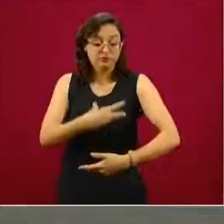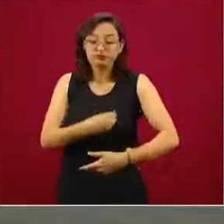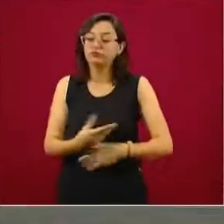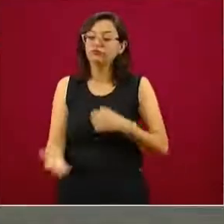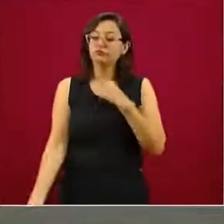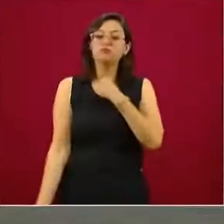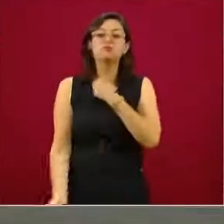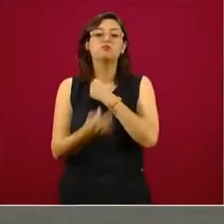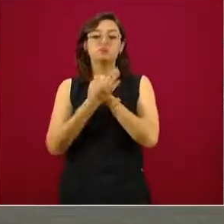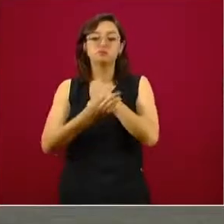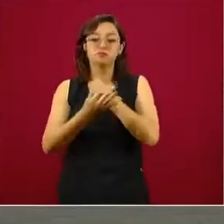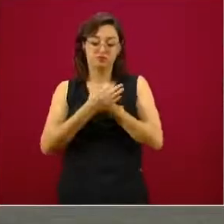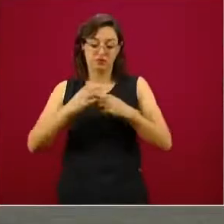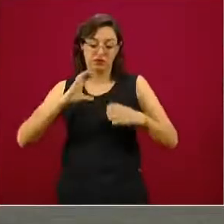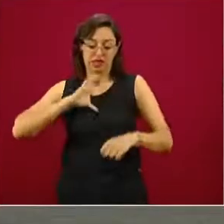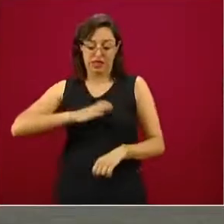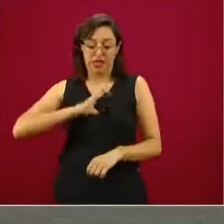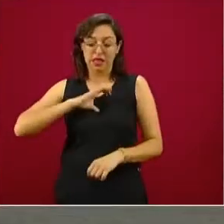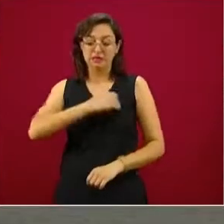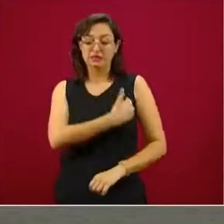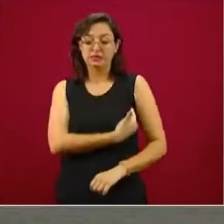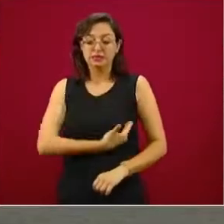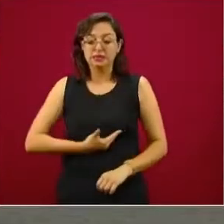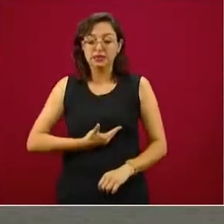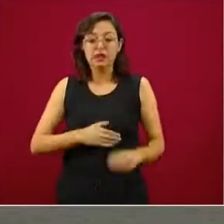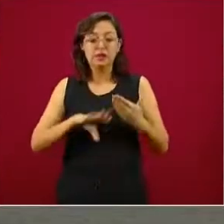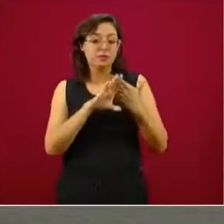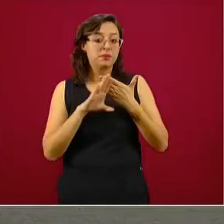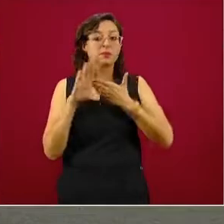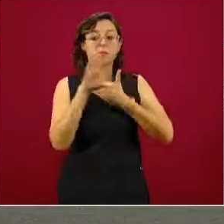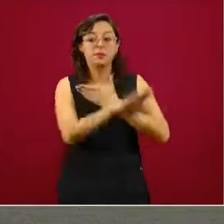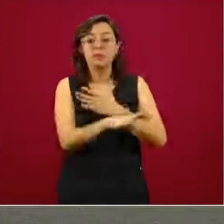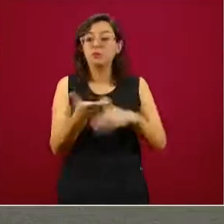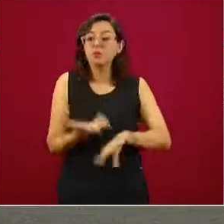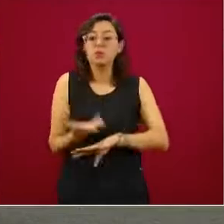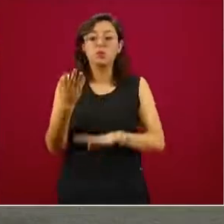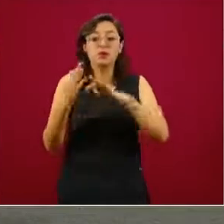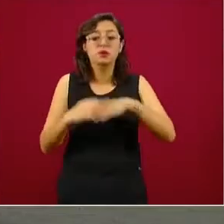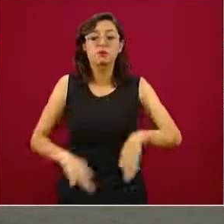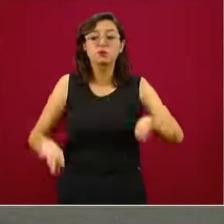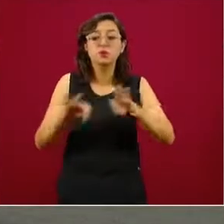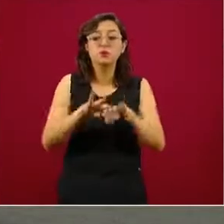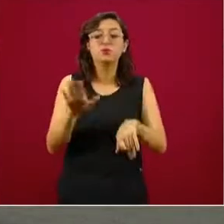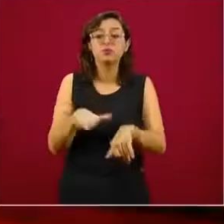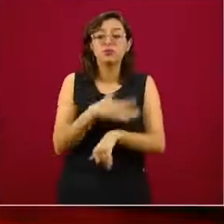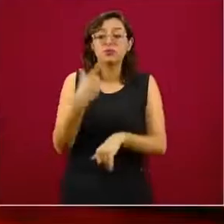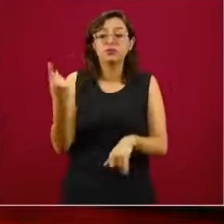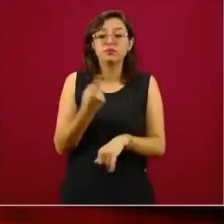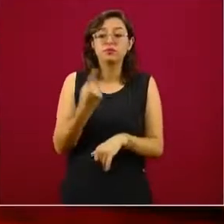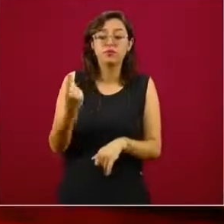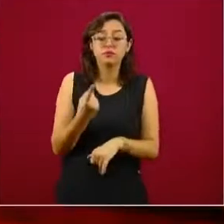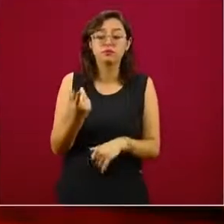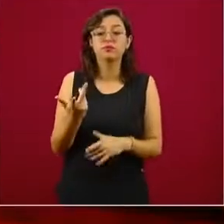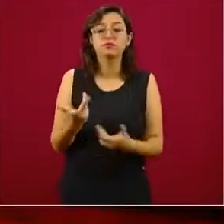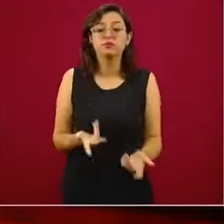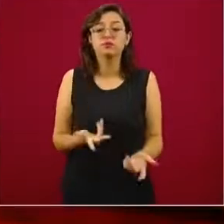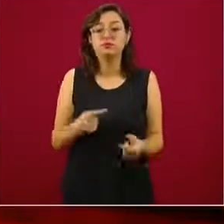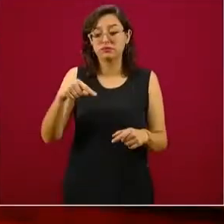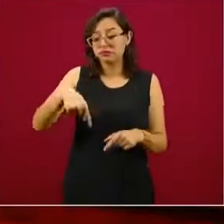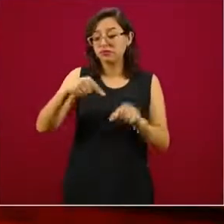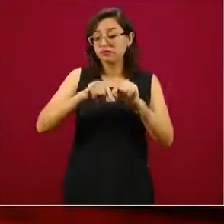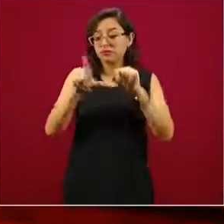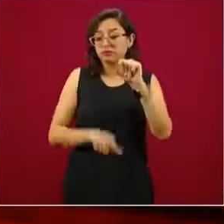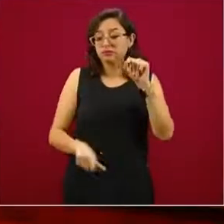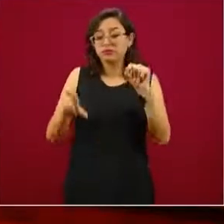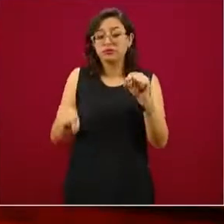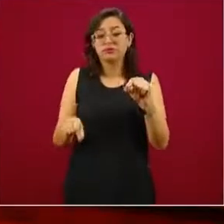factor protector del cáncer de mama. Es decir, es importantísimo. ¿Por qué lo menciono ahorita? Incitado por la amable pregunta, porque México tiene